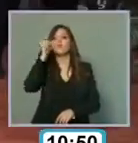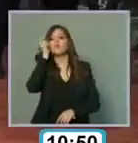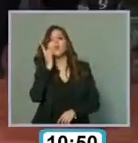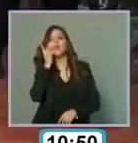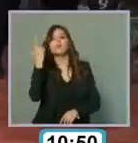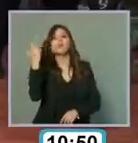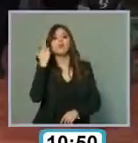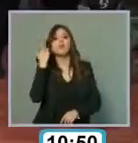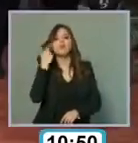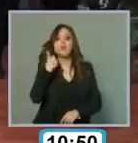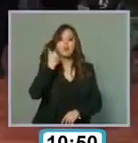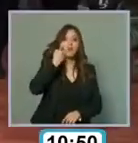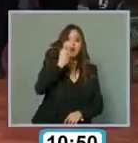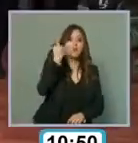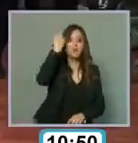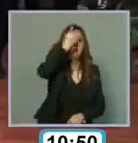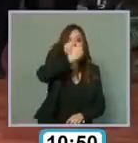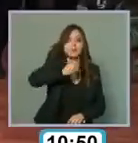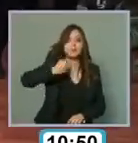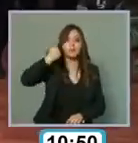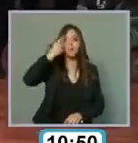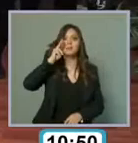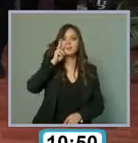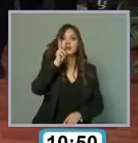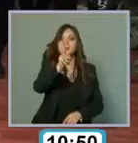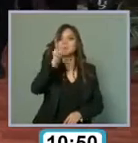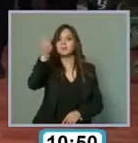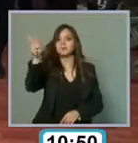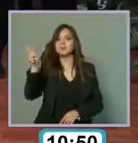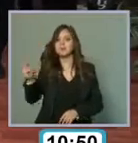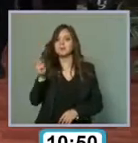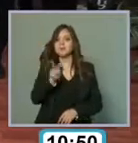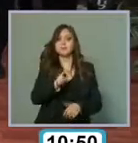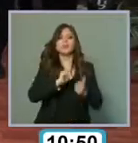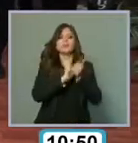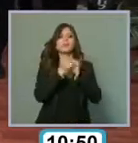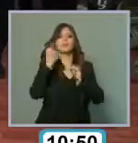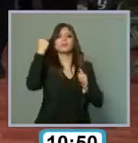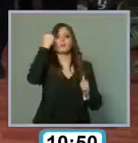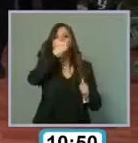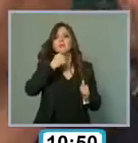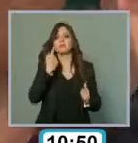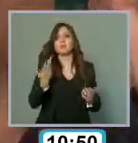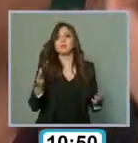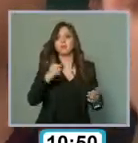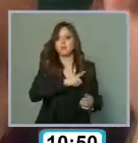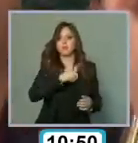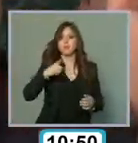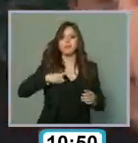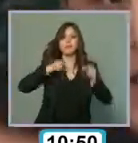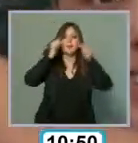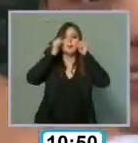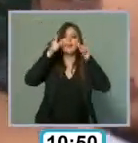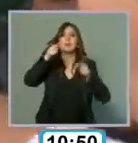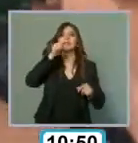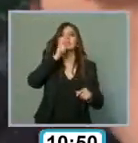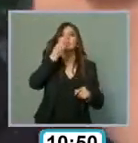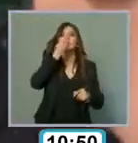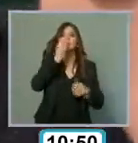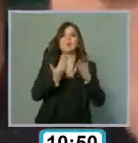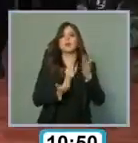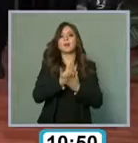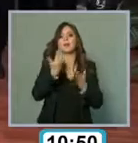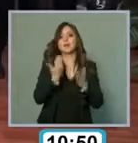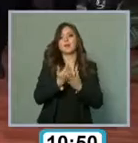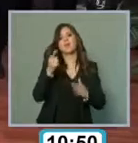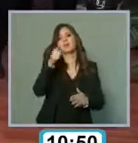muchachos. Cheque usted, señora, la cara de los muchachos, que una carita que qué bárbara. Ya despiértense, hombre, no desayunaron el de por